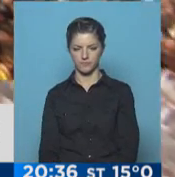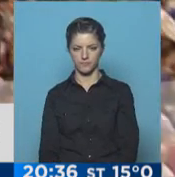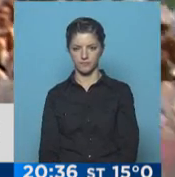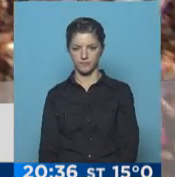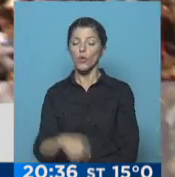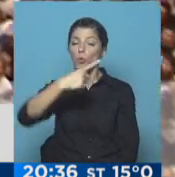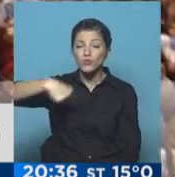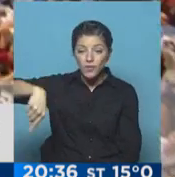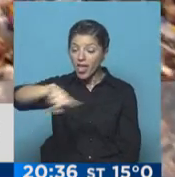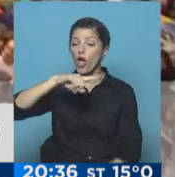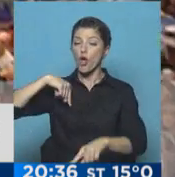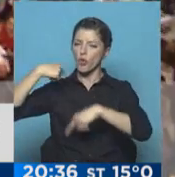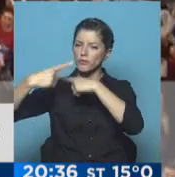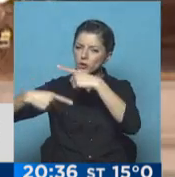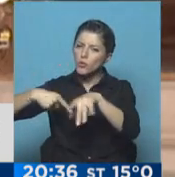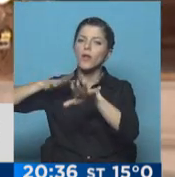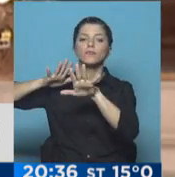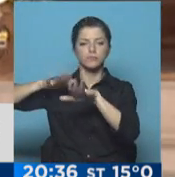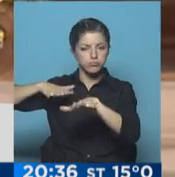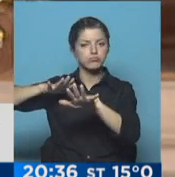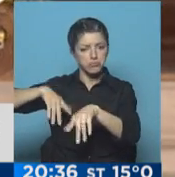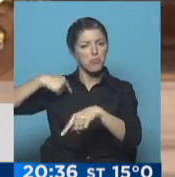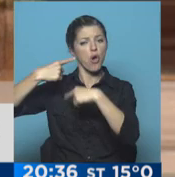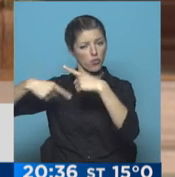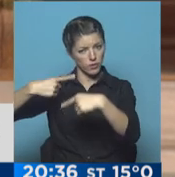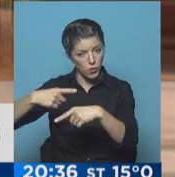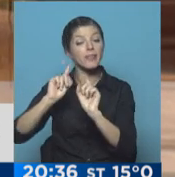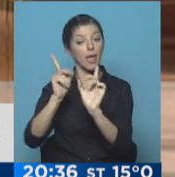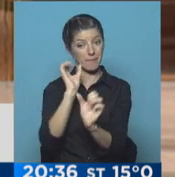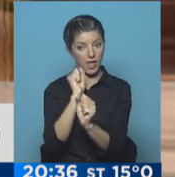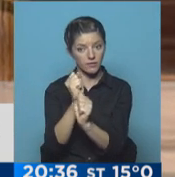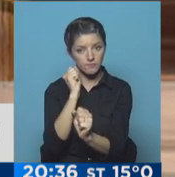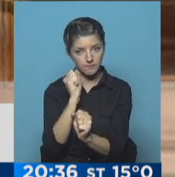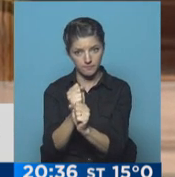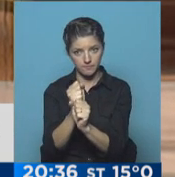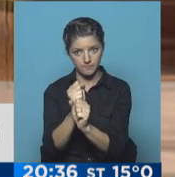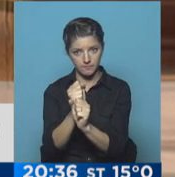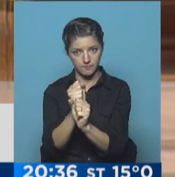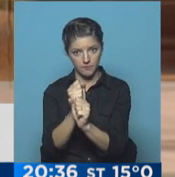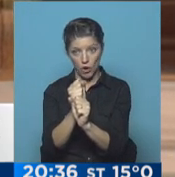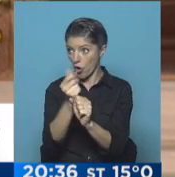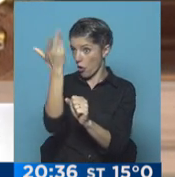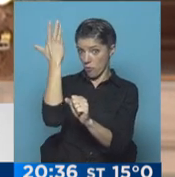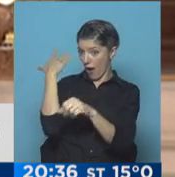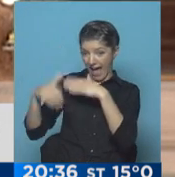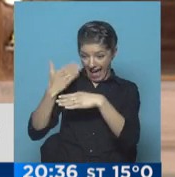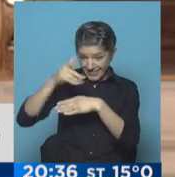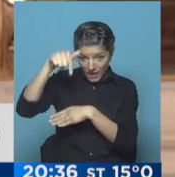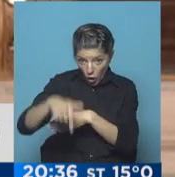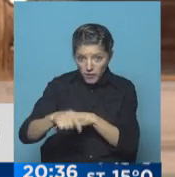a que sigan militando y trabajando como lo han venido haciendo hasta